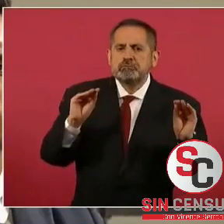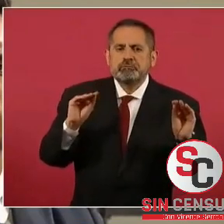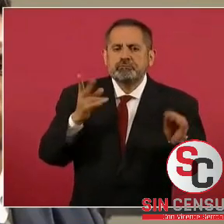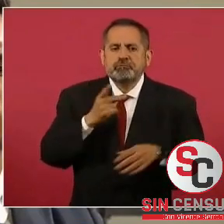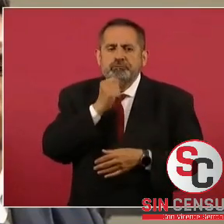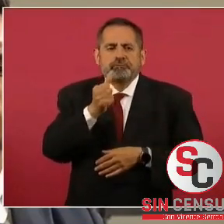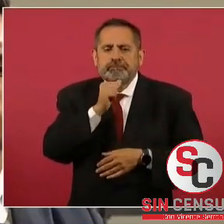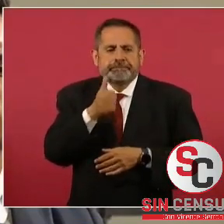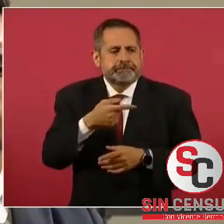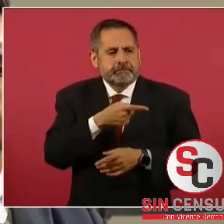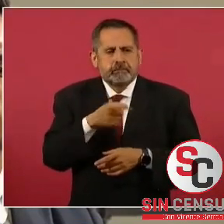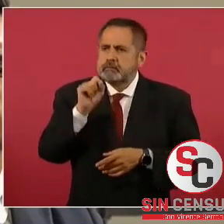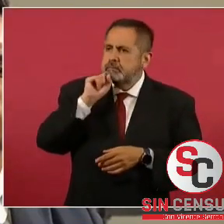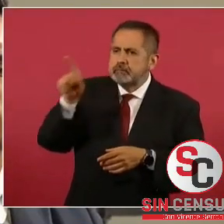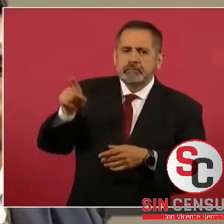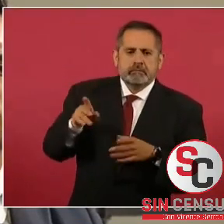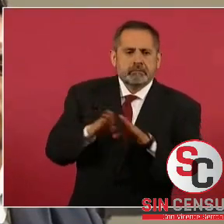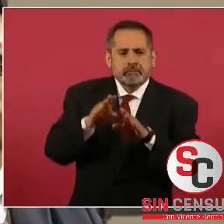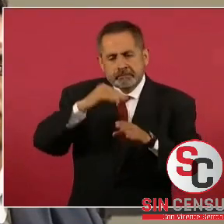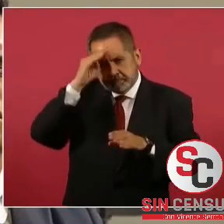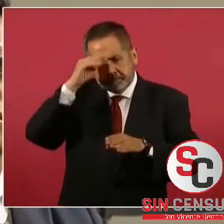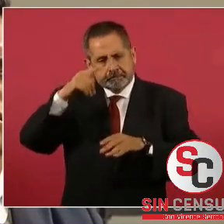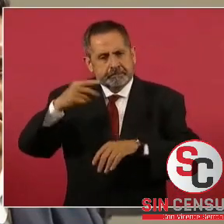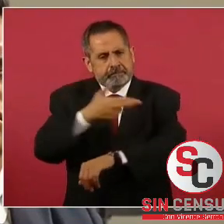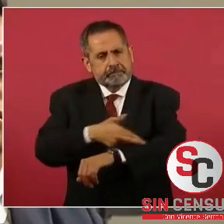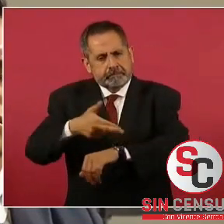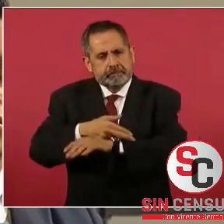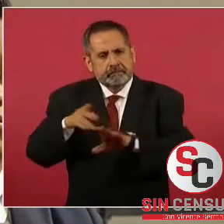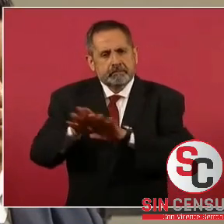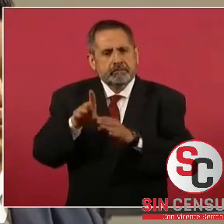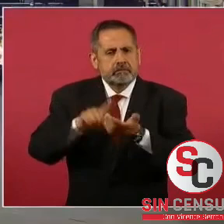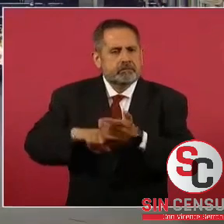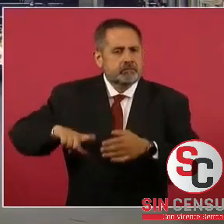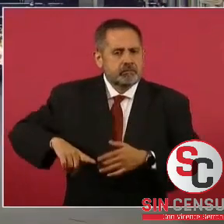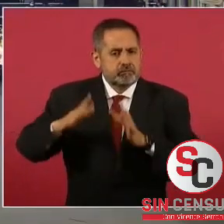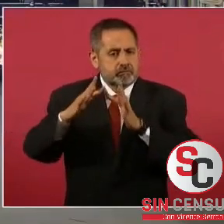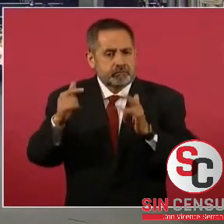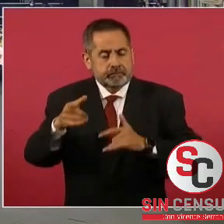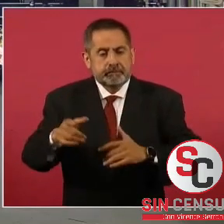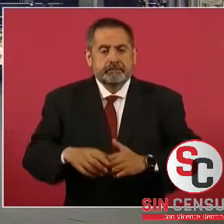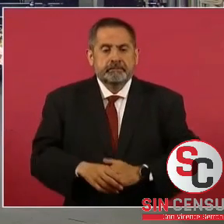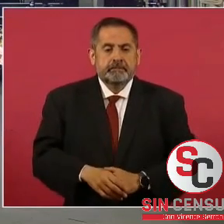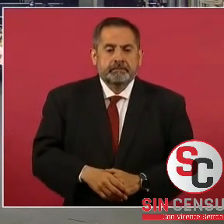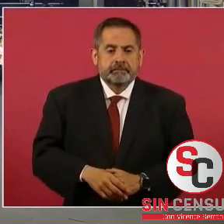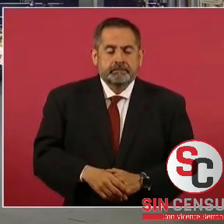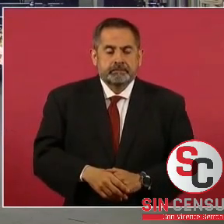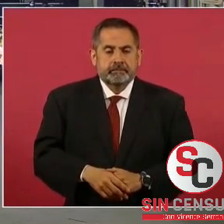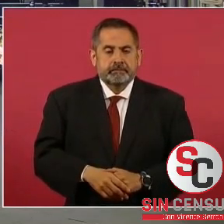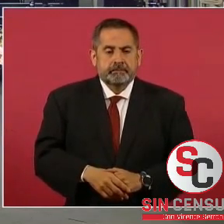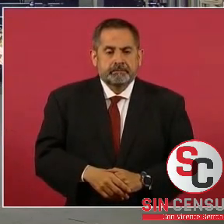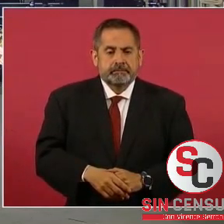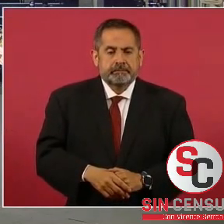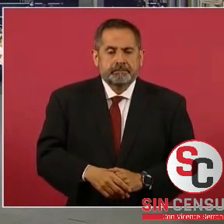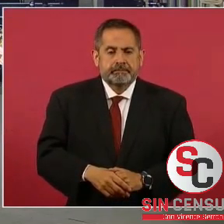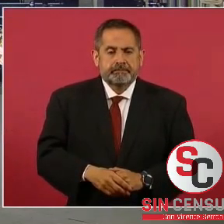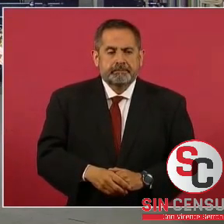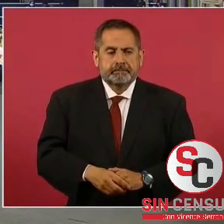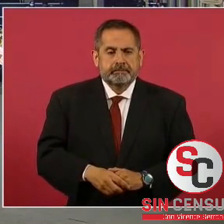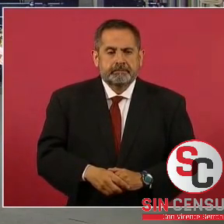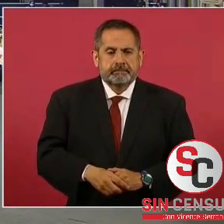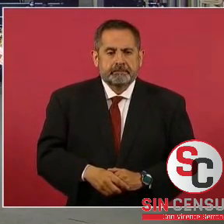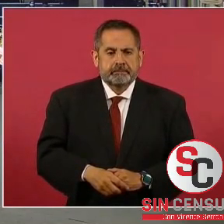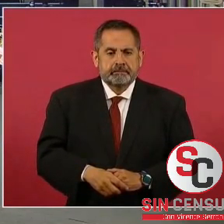respecto a esto. ¿Y qué piensa de la medida que tomó el gobierno de Macron? Pues es que